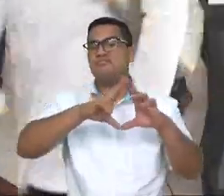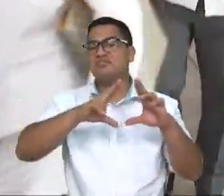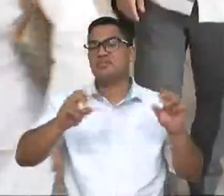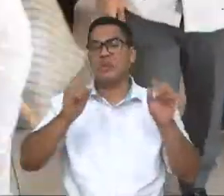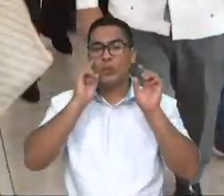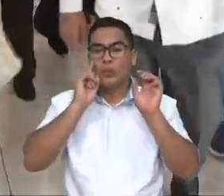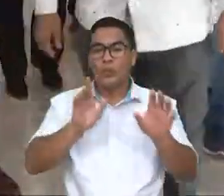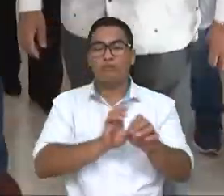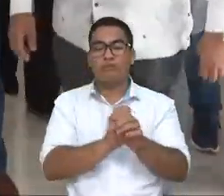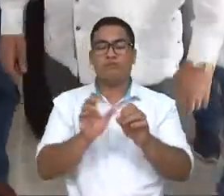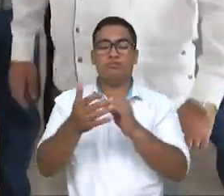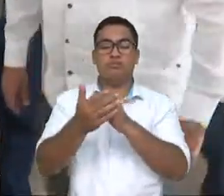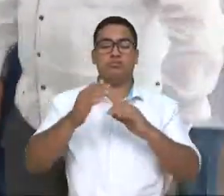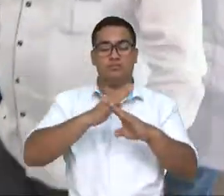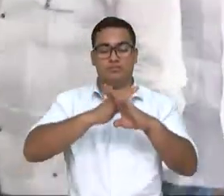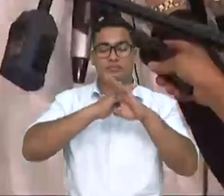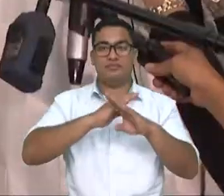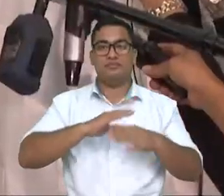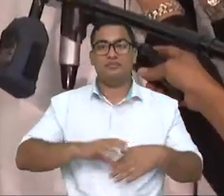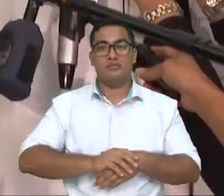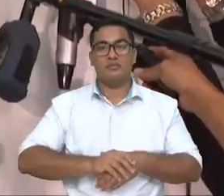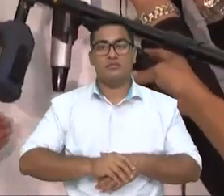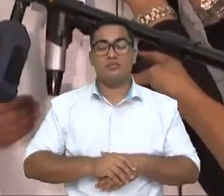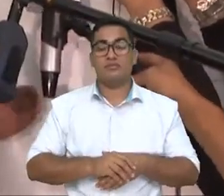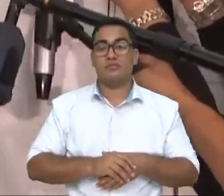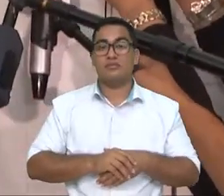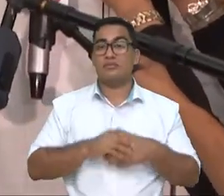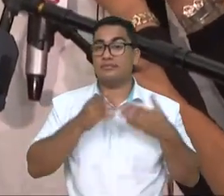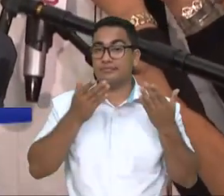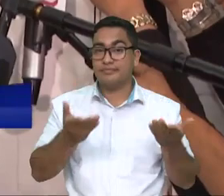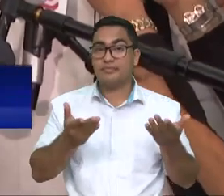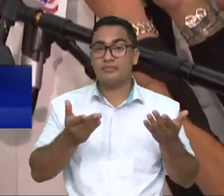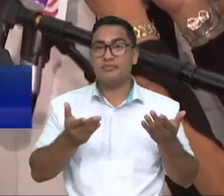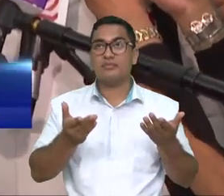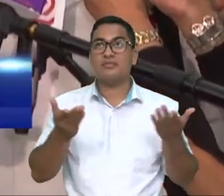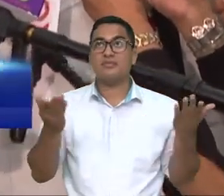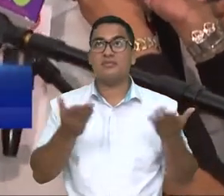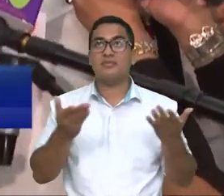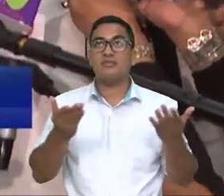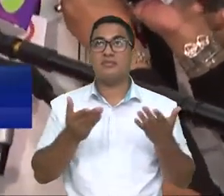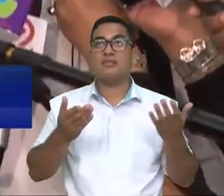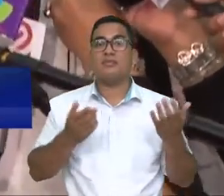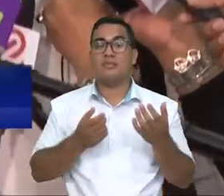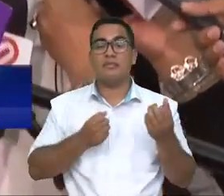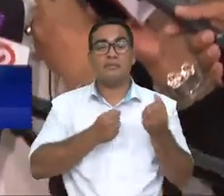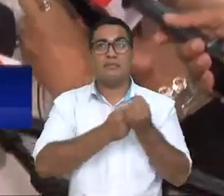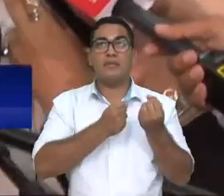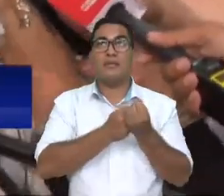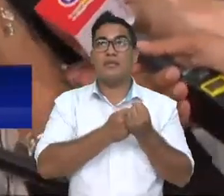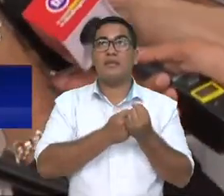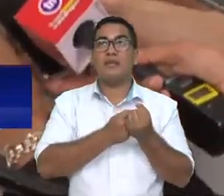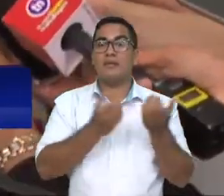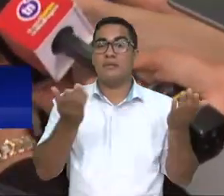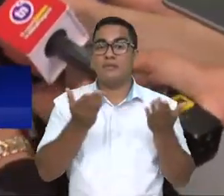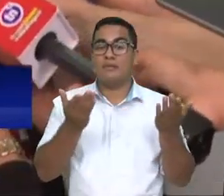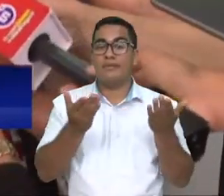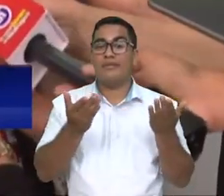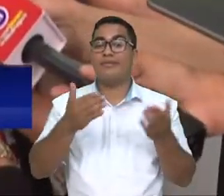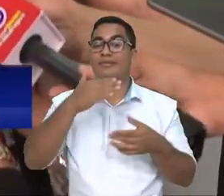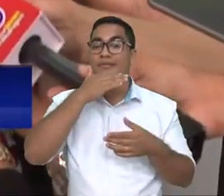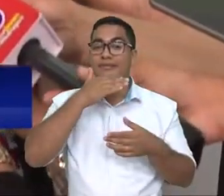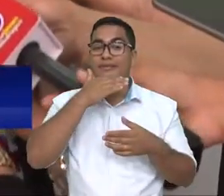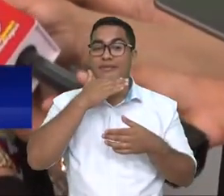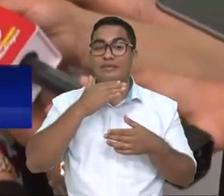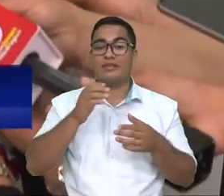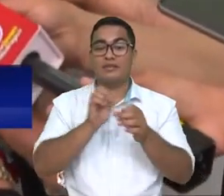al COVID-19. Para apoyar en todo el proceso, el difícil proceso de combate a la